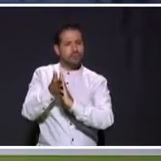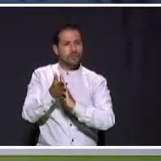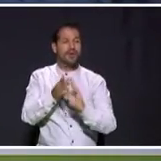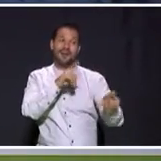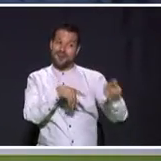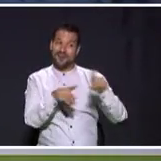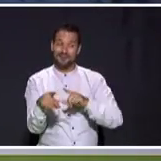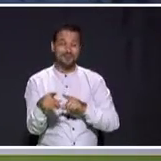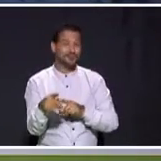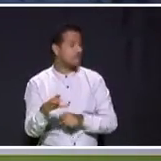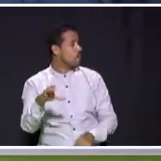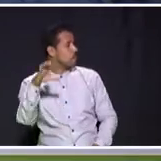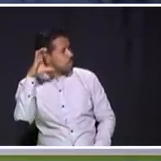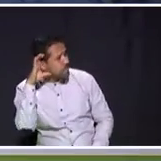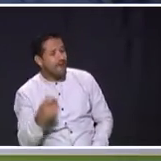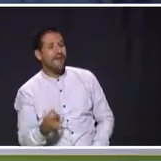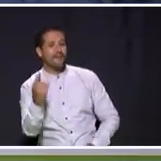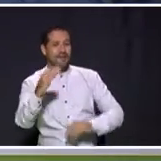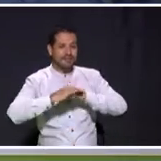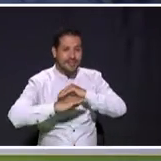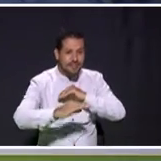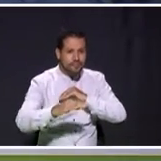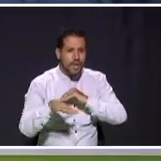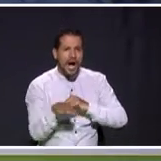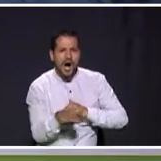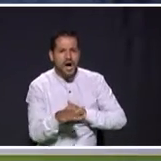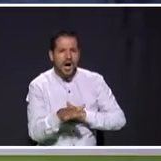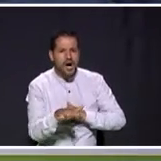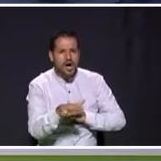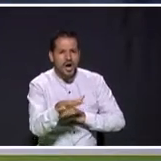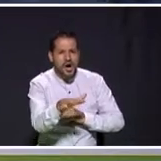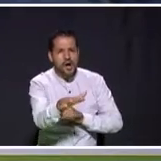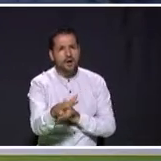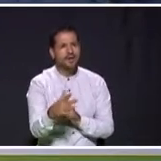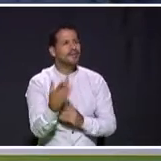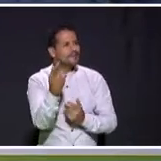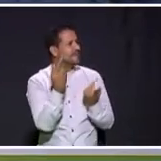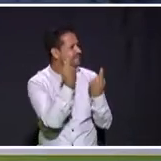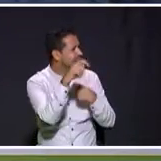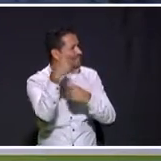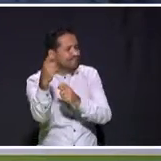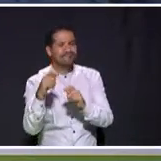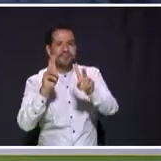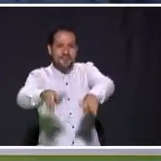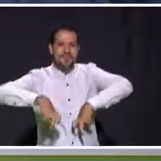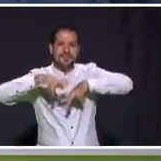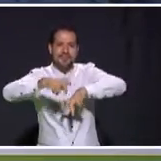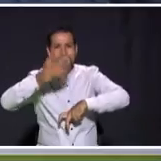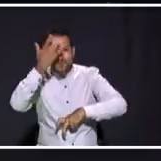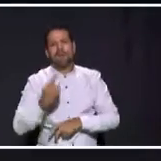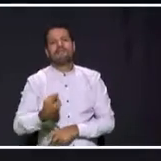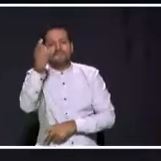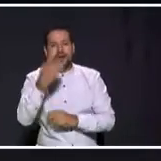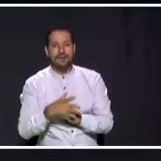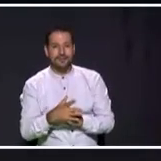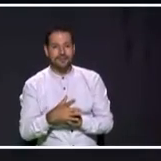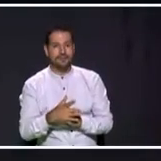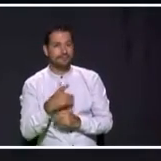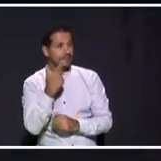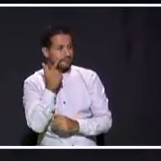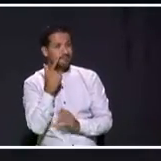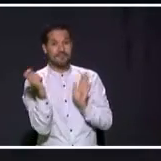no tienen sus vías pavimentadas campesinos que no tienen cómo sacar sus productos al mercado porque no tienen ni siquiera un camino de herradura para hacer esa tiene que ser la fase del